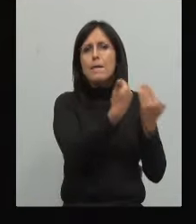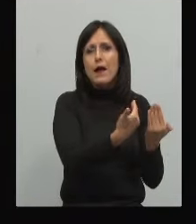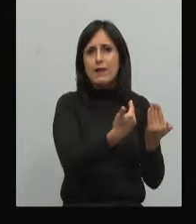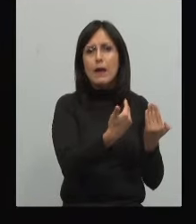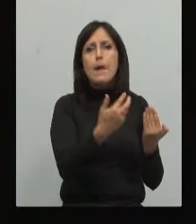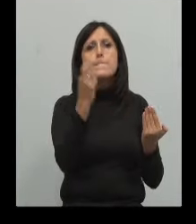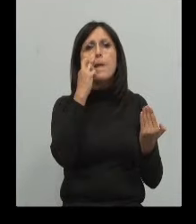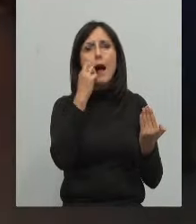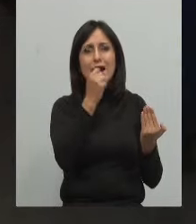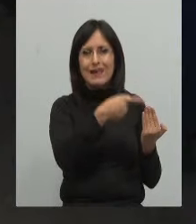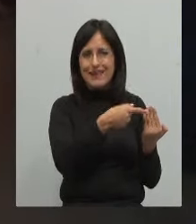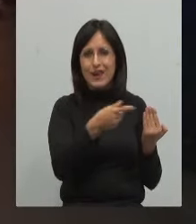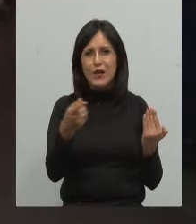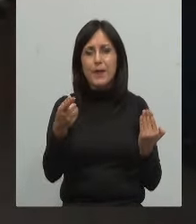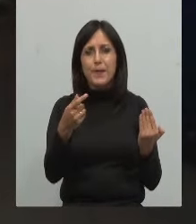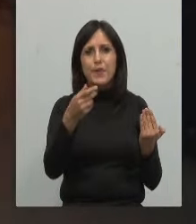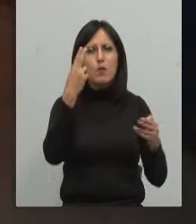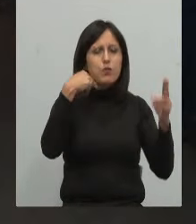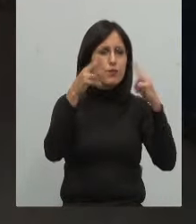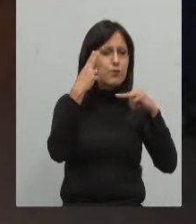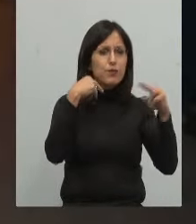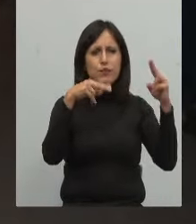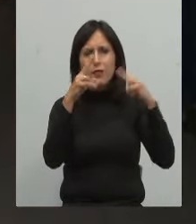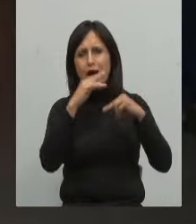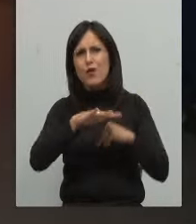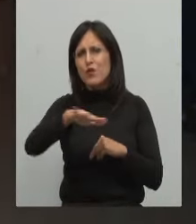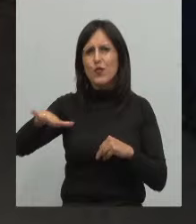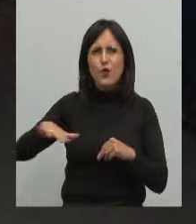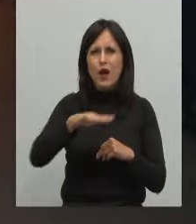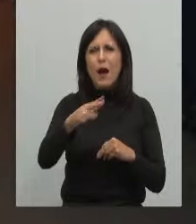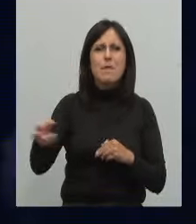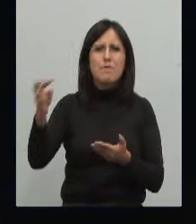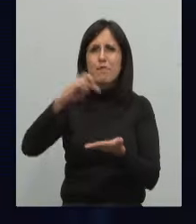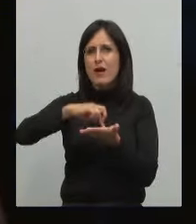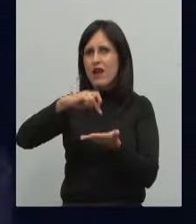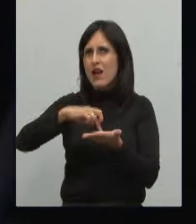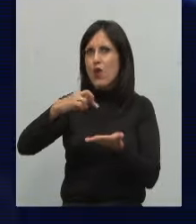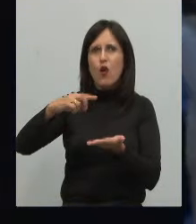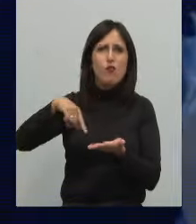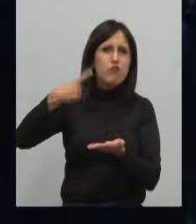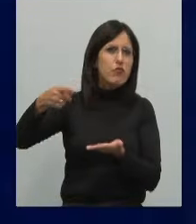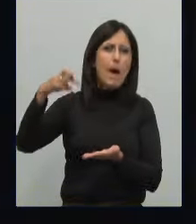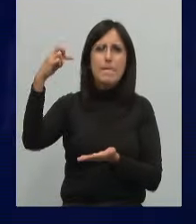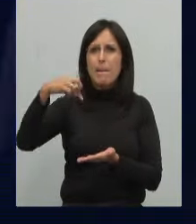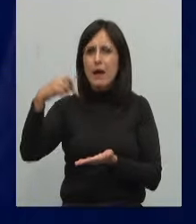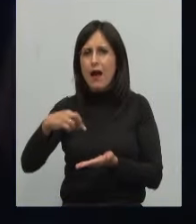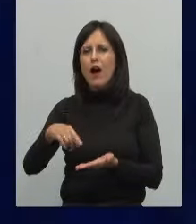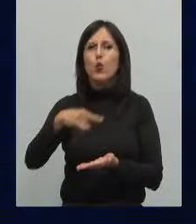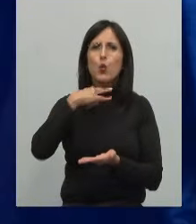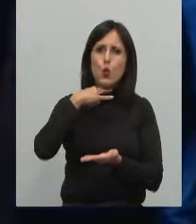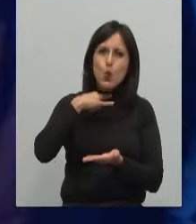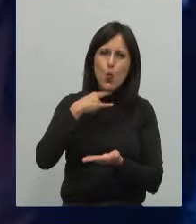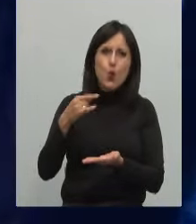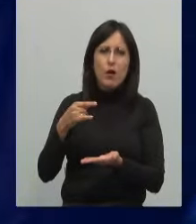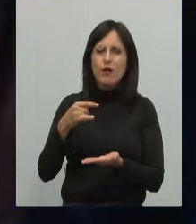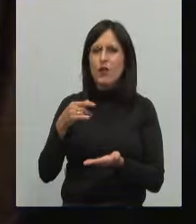por todos lados, por Monterrico, Perico, El Carmen, San Salvador. O sea,